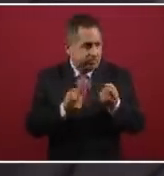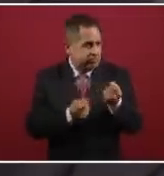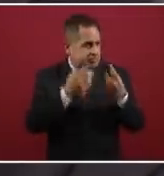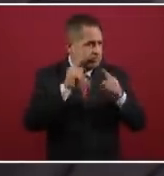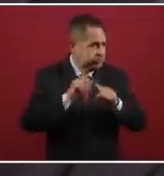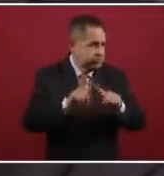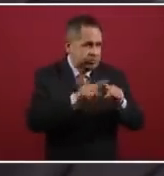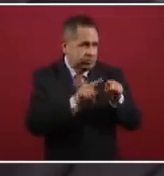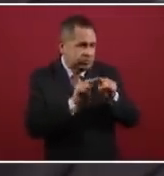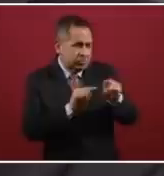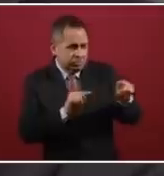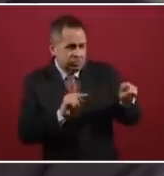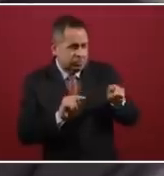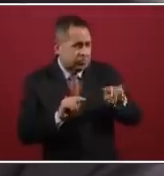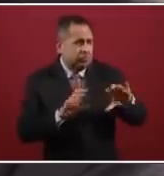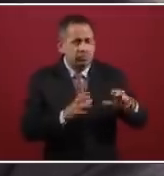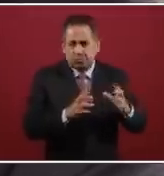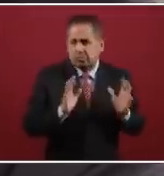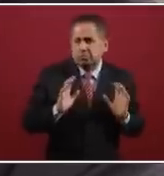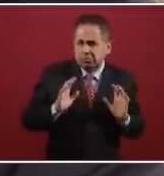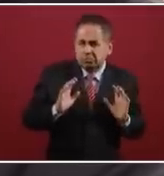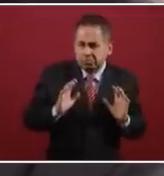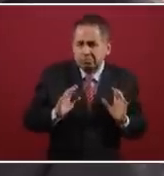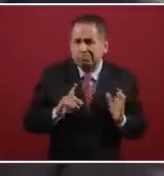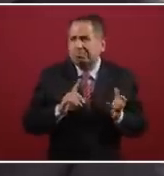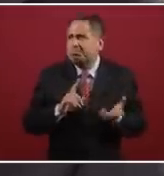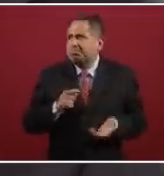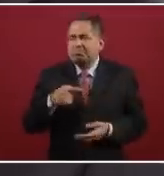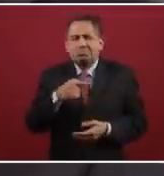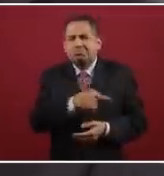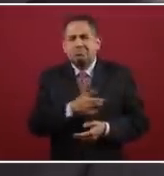determinado de